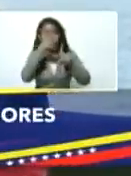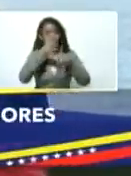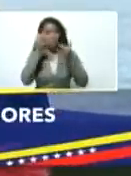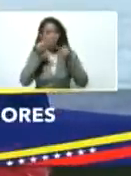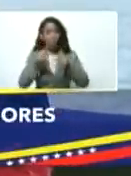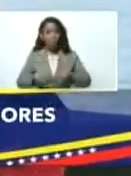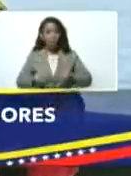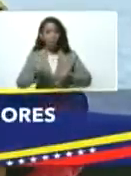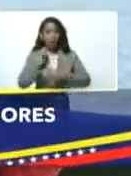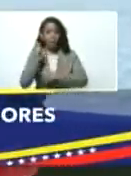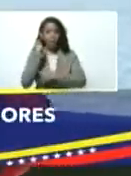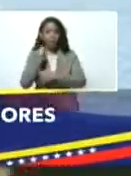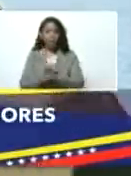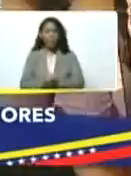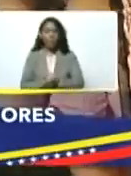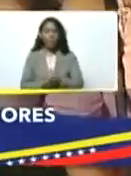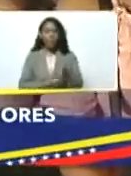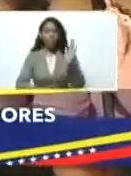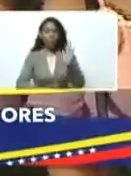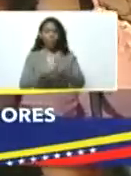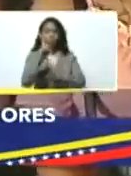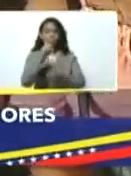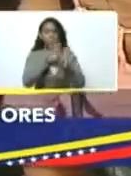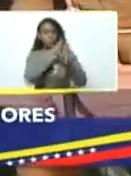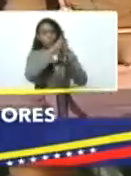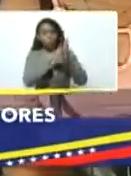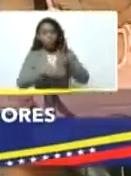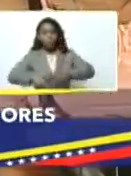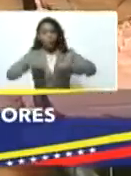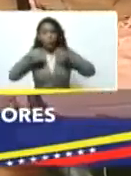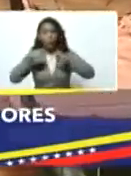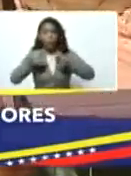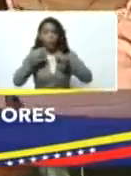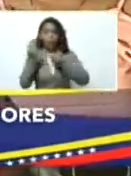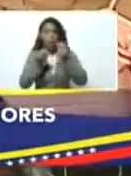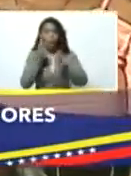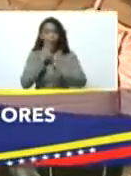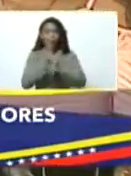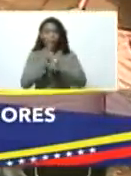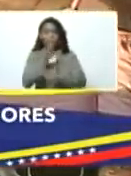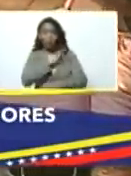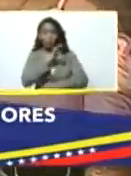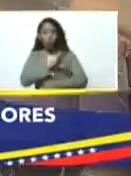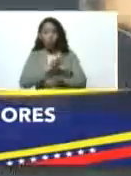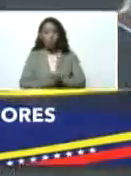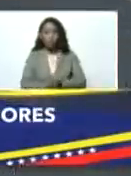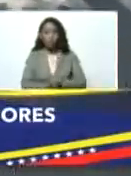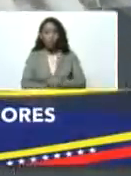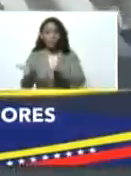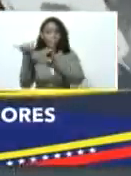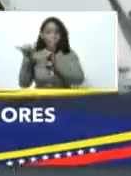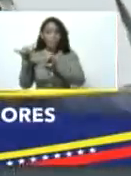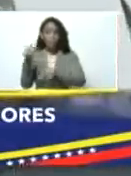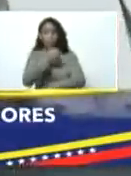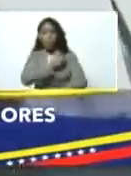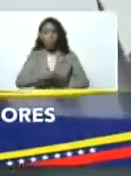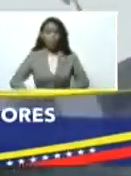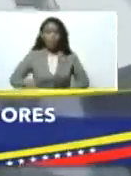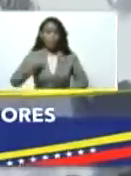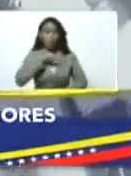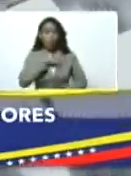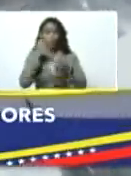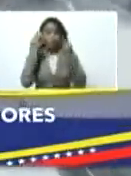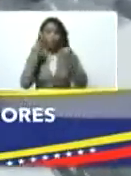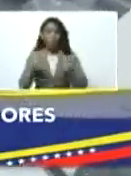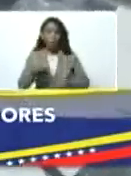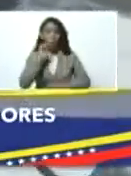formalización y el financiamiento, desarrollan sus esquemas de mercado a través de las redes sociales. Asimismo, presidente, nosotros hemos formalizado